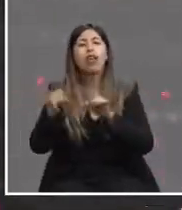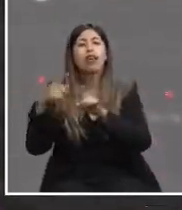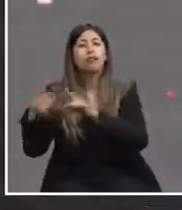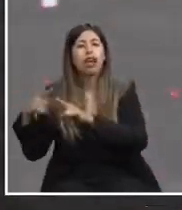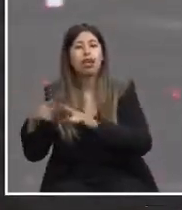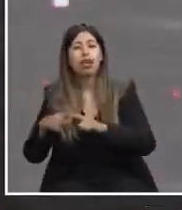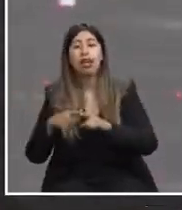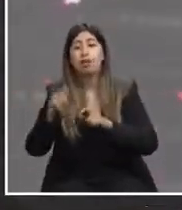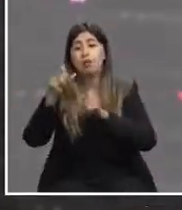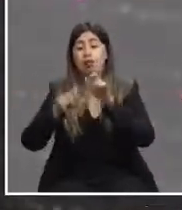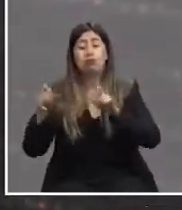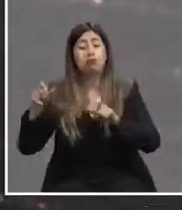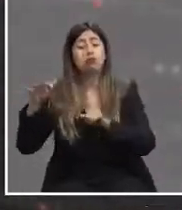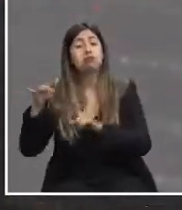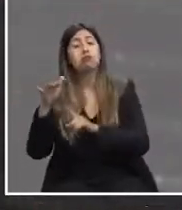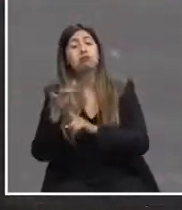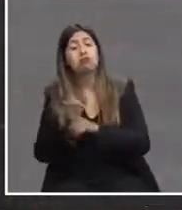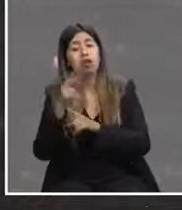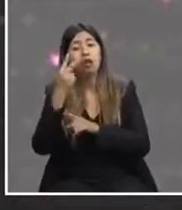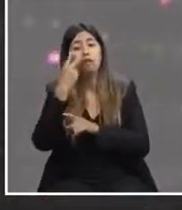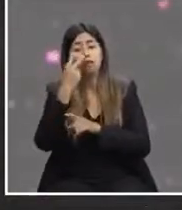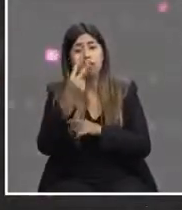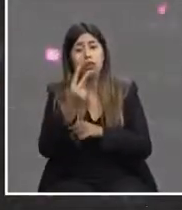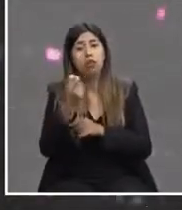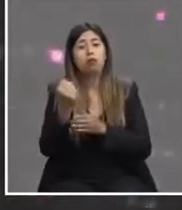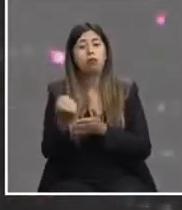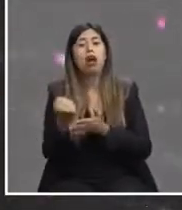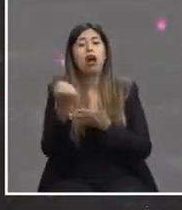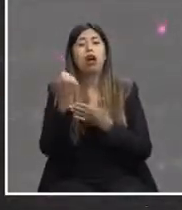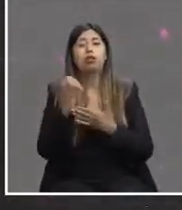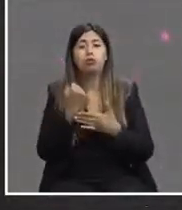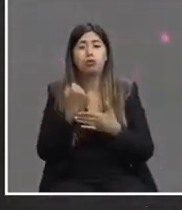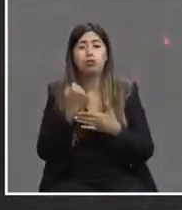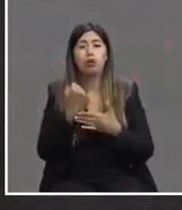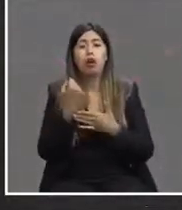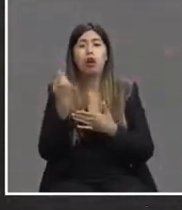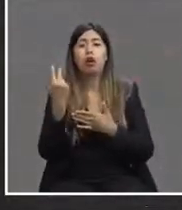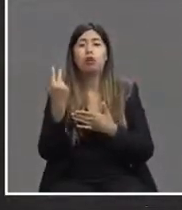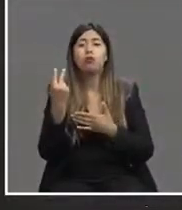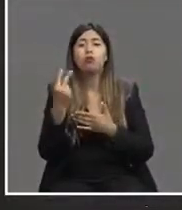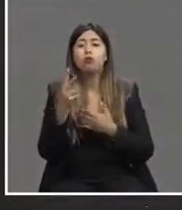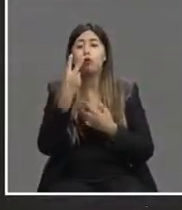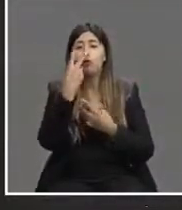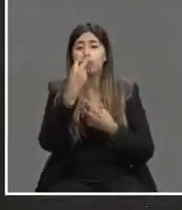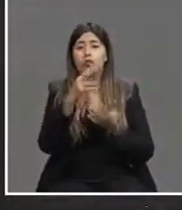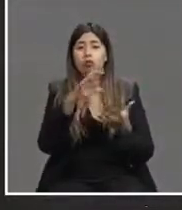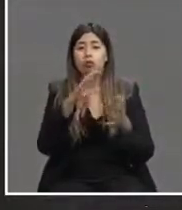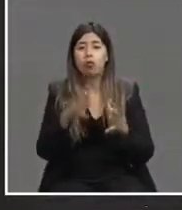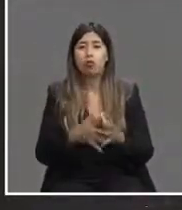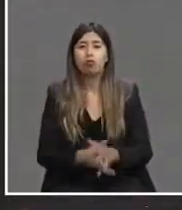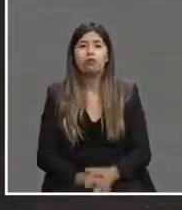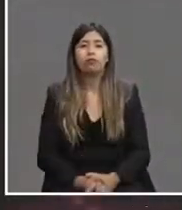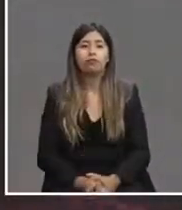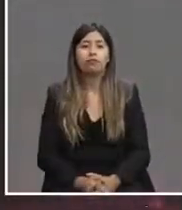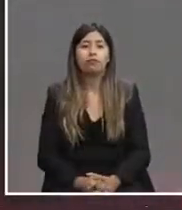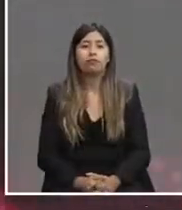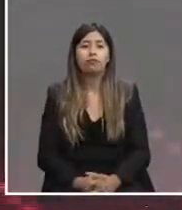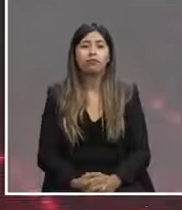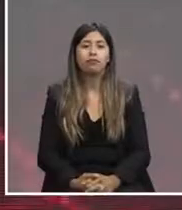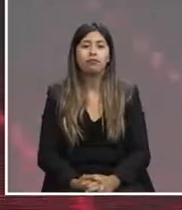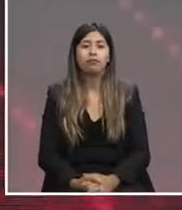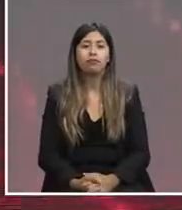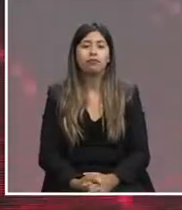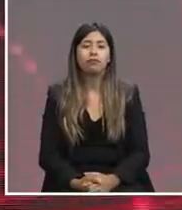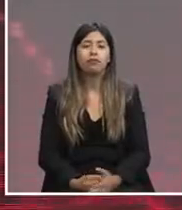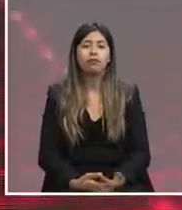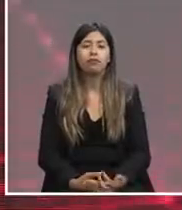Personas influyentes que les parece que tienen una visión que puede aportar a su propia cosmovisión, ¿verdad? Esto, sabemos